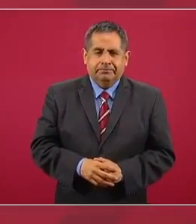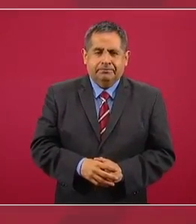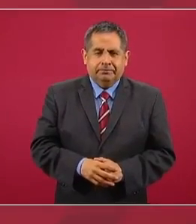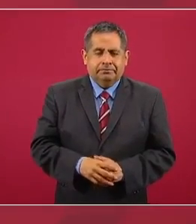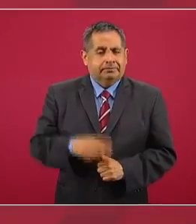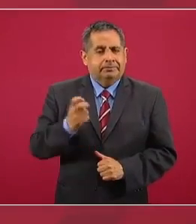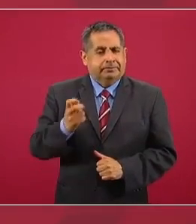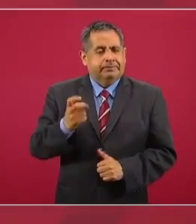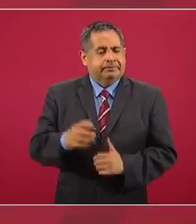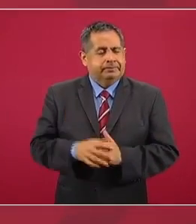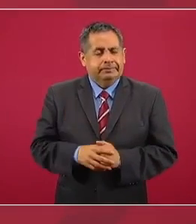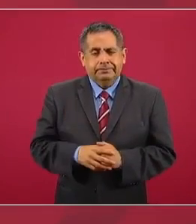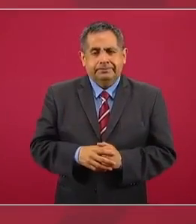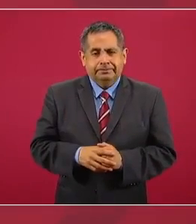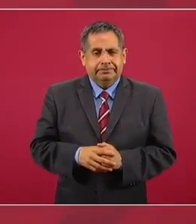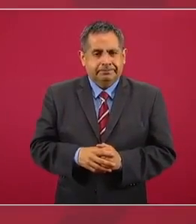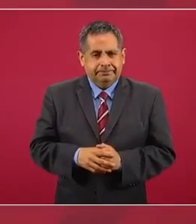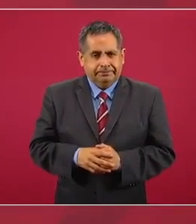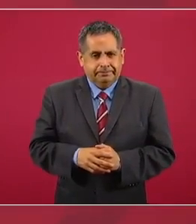Solo lo